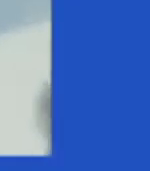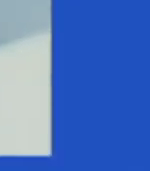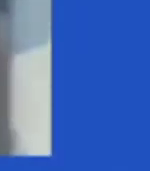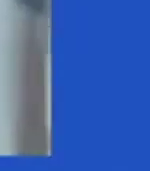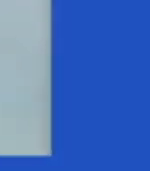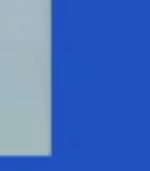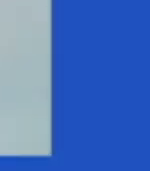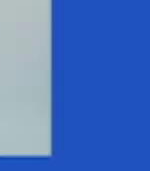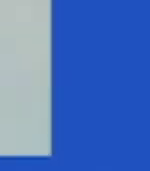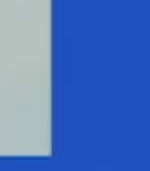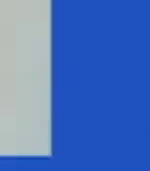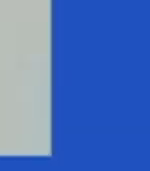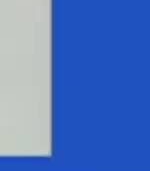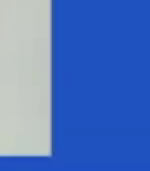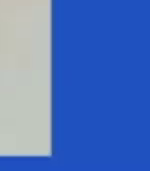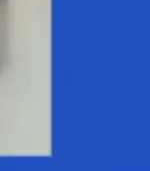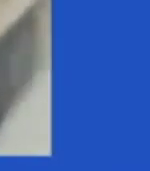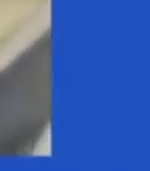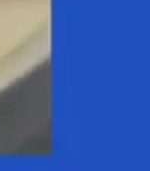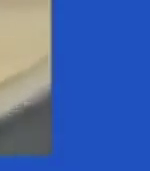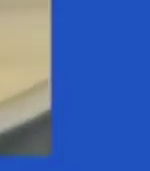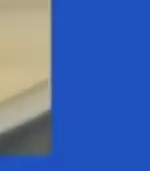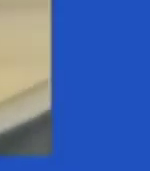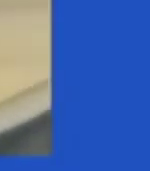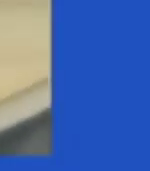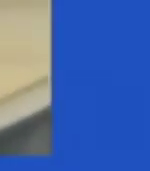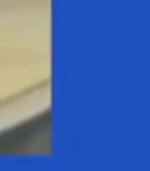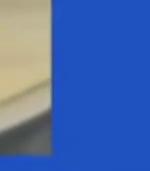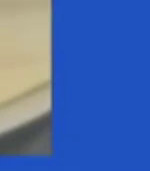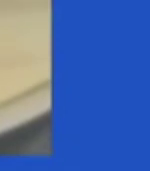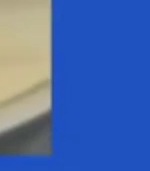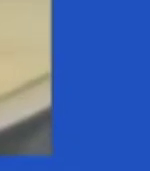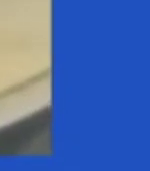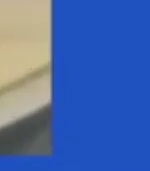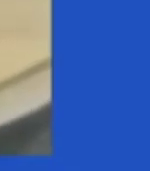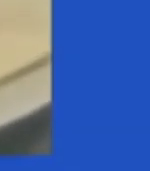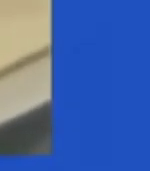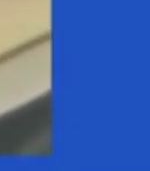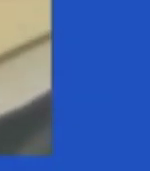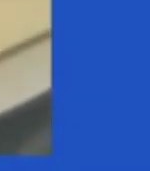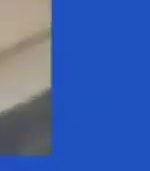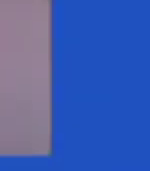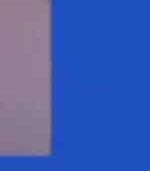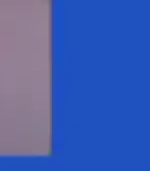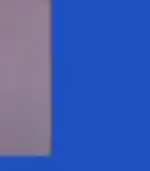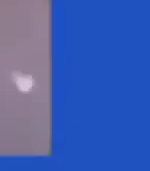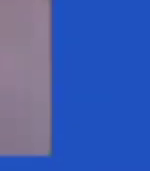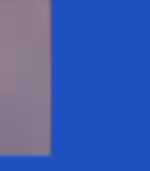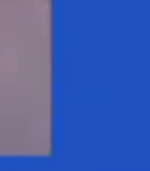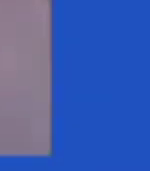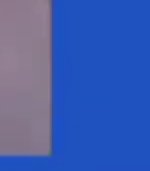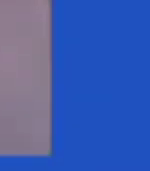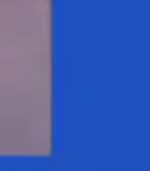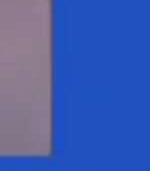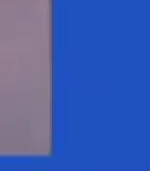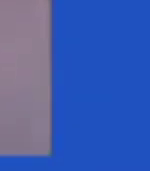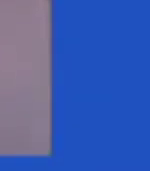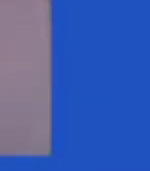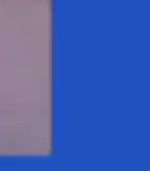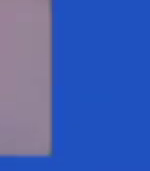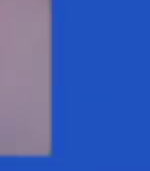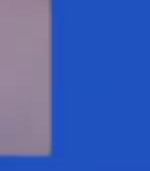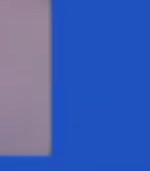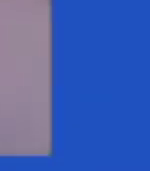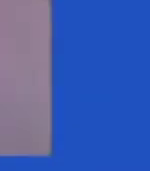encima en el tocador y del mundo brillante como si fuera de zona porque la luz de la lámpara la prueba en el